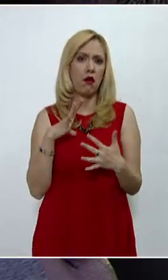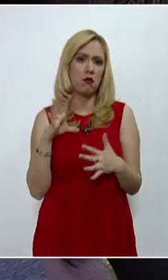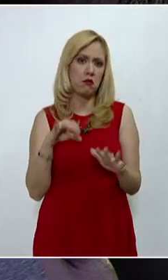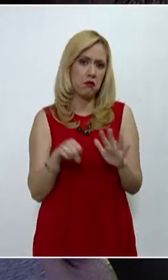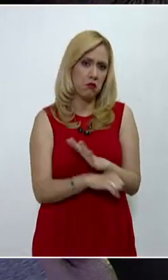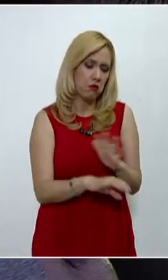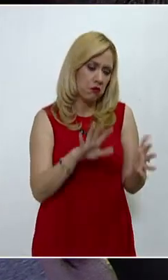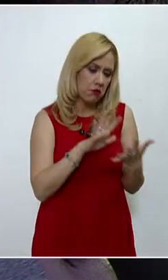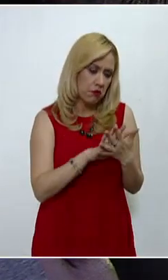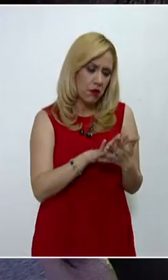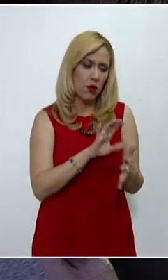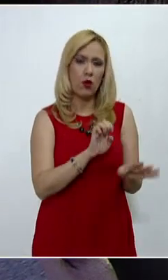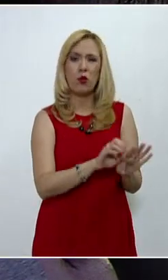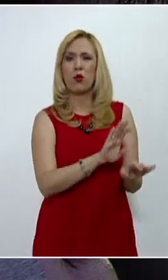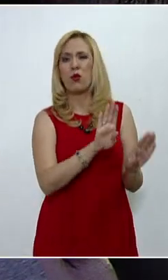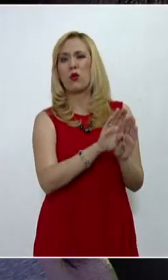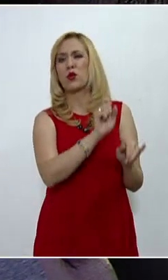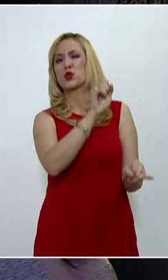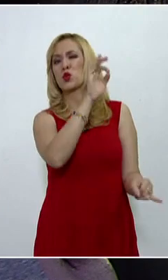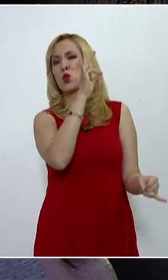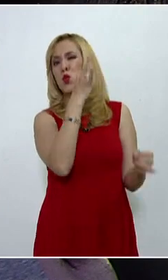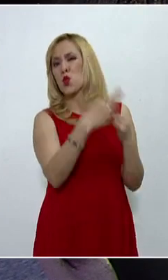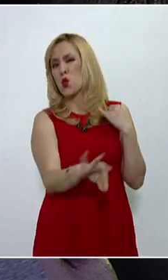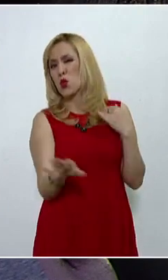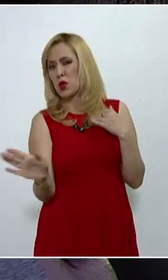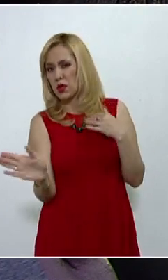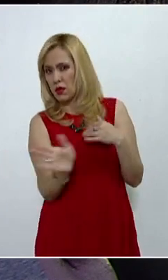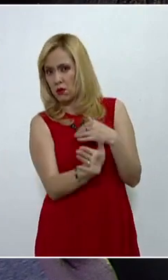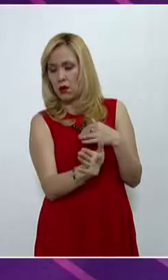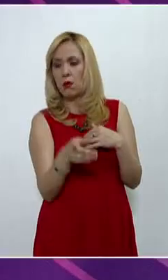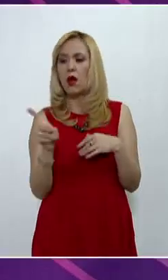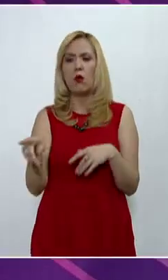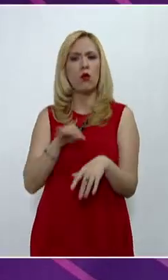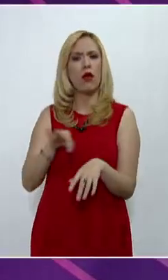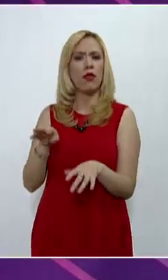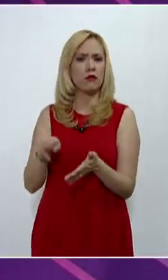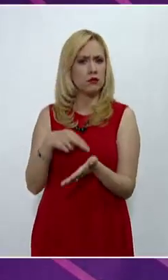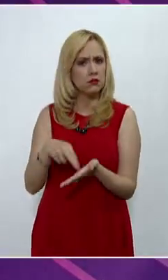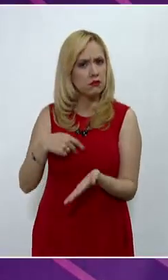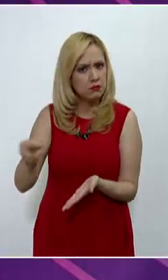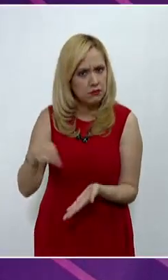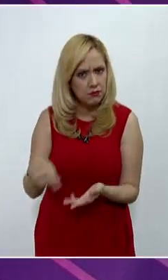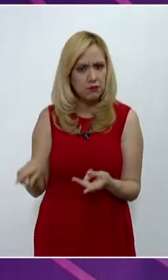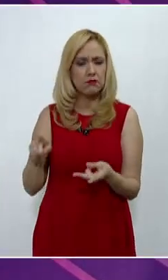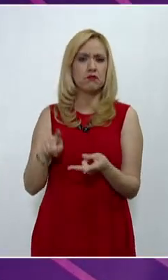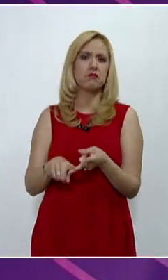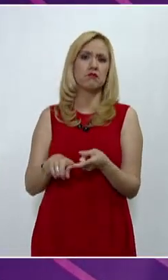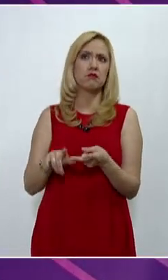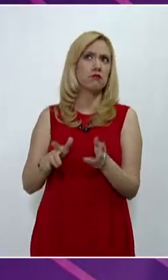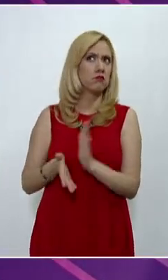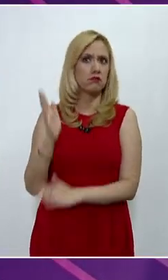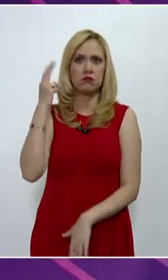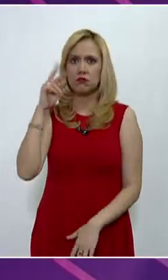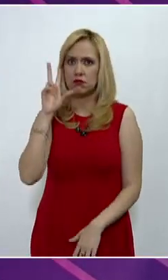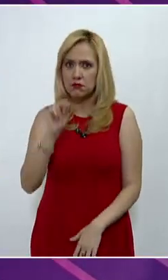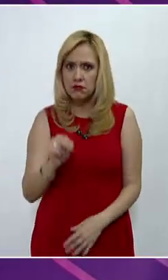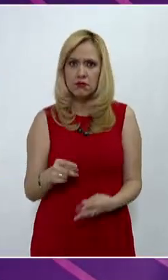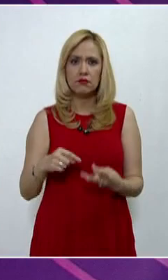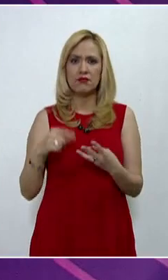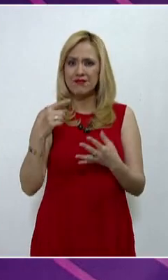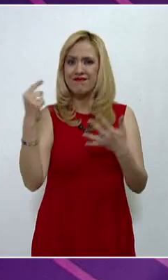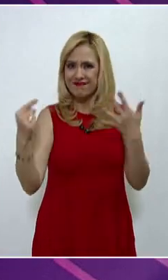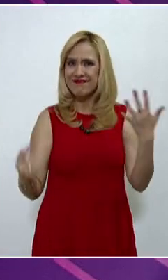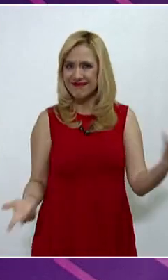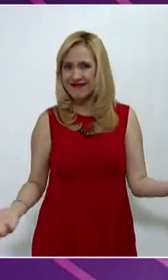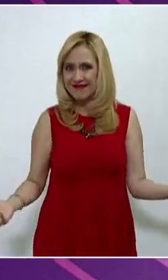preventiva es solo una de ellas. Entonces, en este cambio de sistema que tenemos, como bien apuntaba Ernesto, se supone que debería